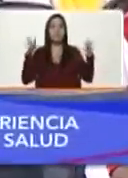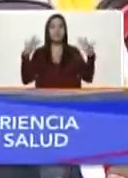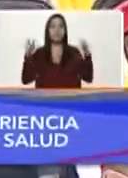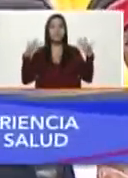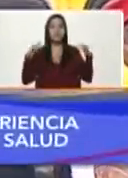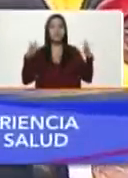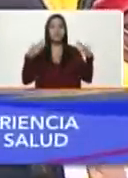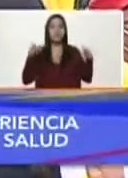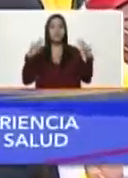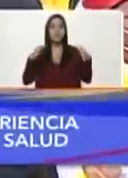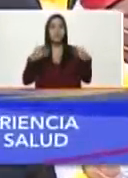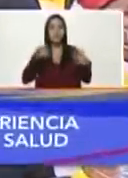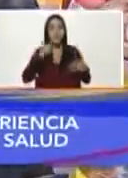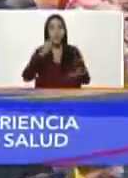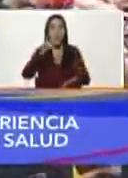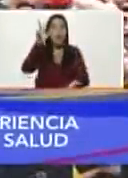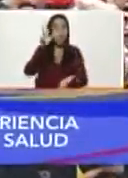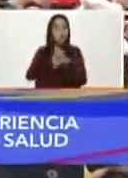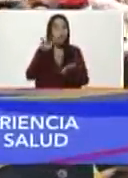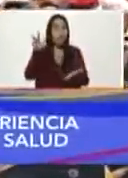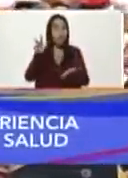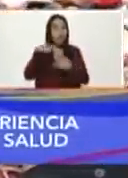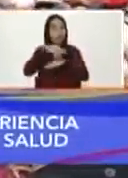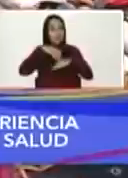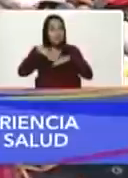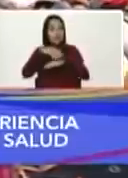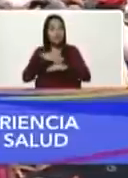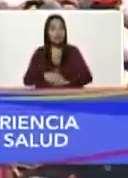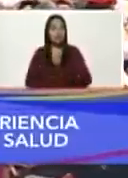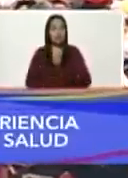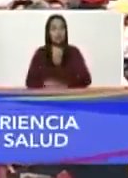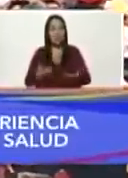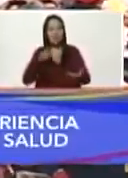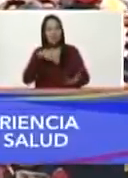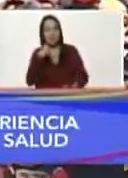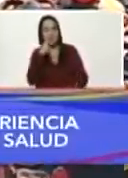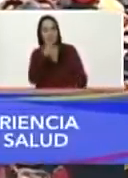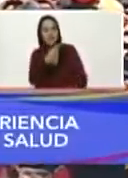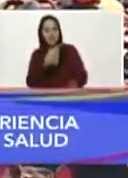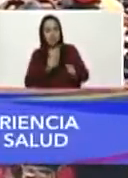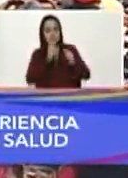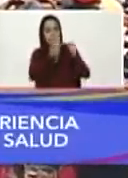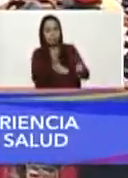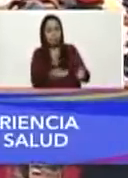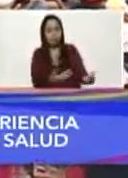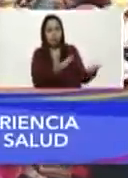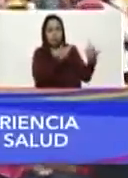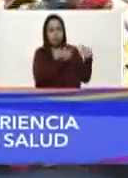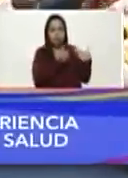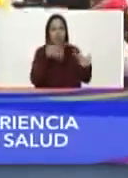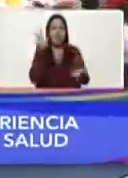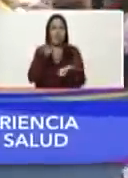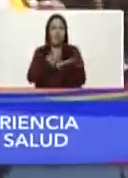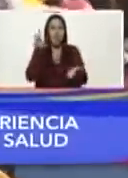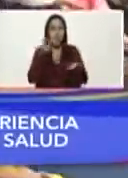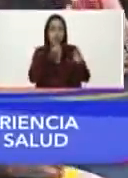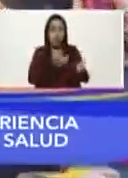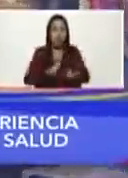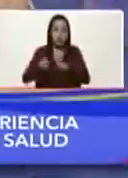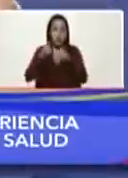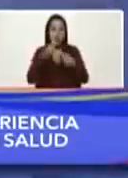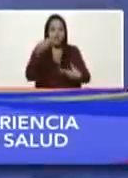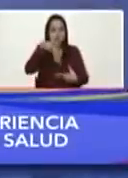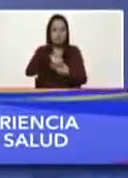Y así lo he aprobado, ministro. ¿Qué me puede decir de esto, de la asignación de los cargos? He aprobado los recursos para que así